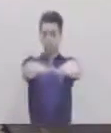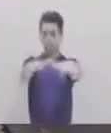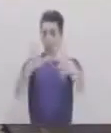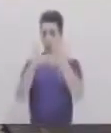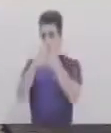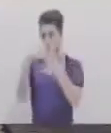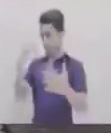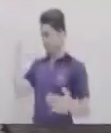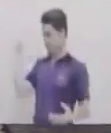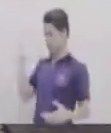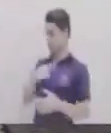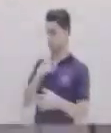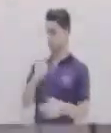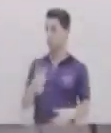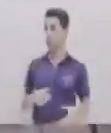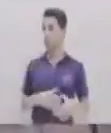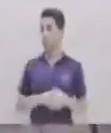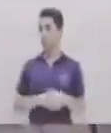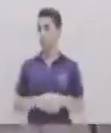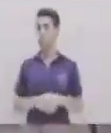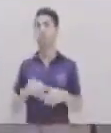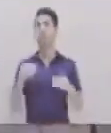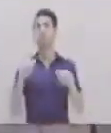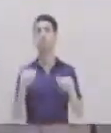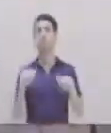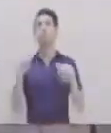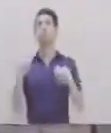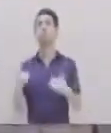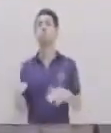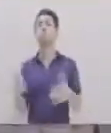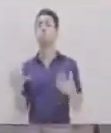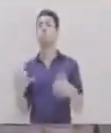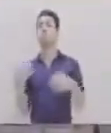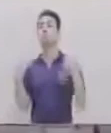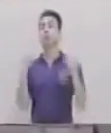extendidos. Y nuevamente, de estos vamos a realizar